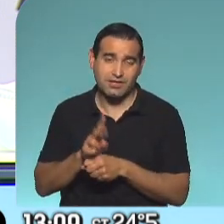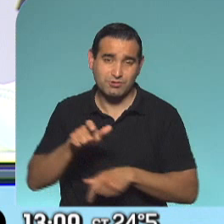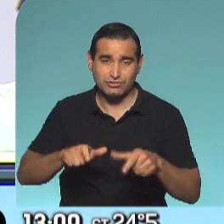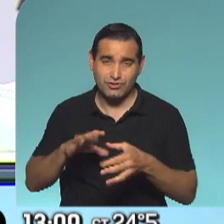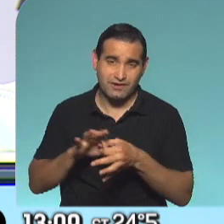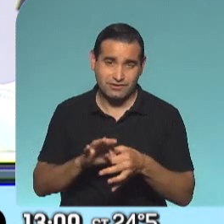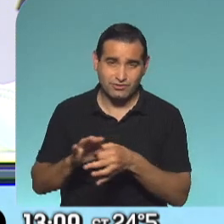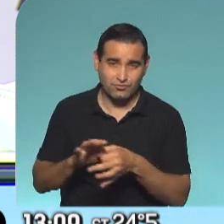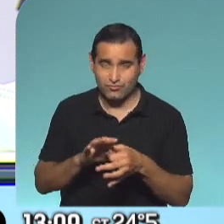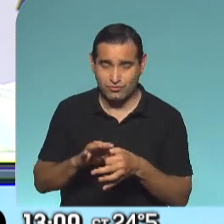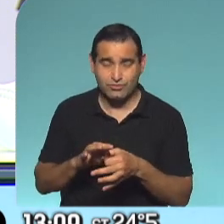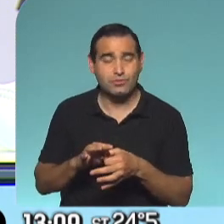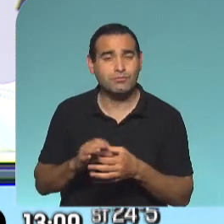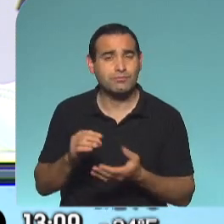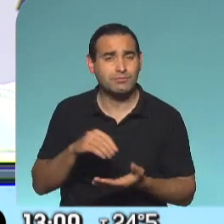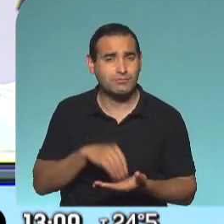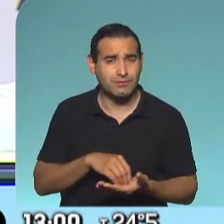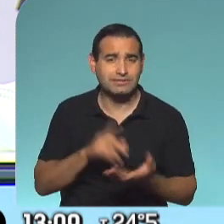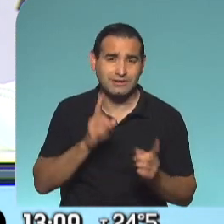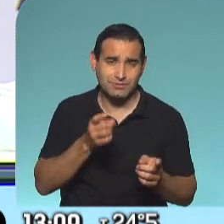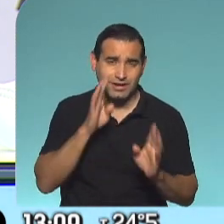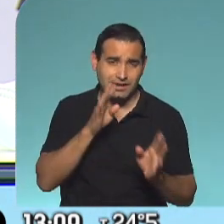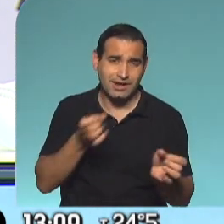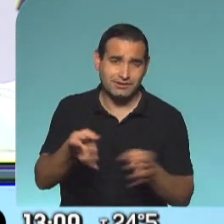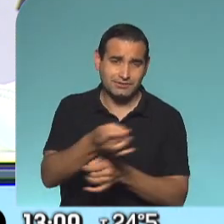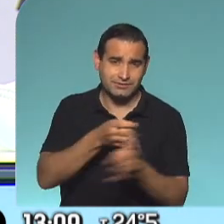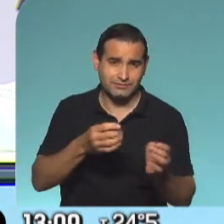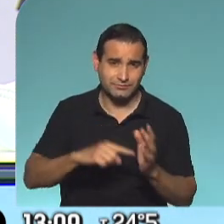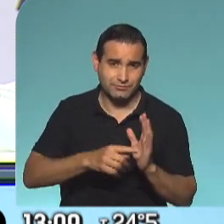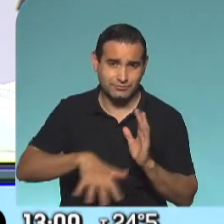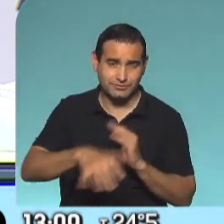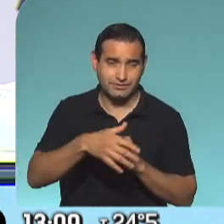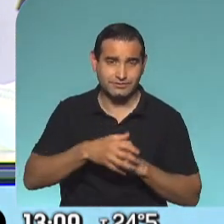personas tenemos que cuidar la curva primero he acá en la ciudad que nos involucra a todos